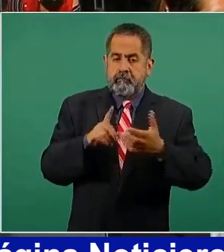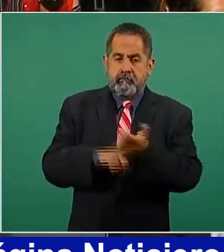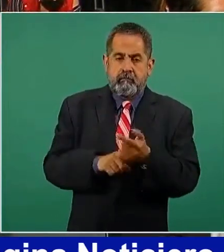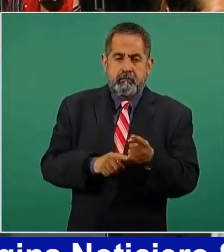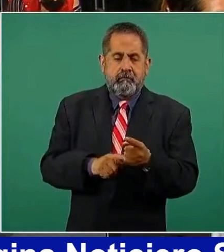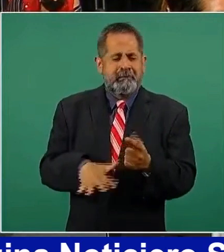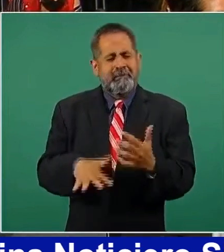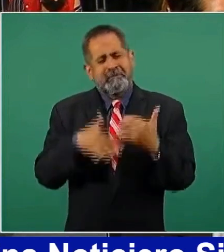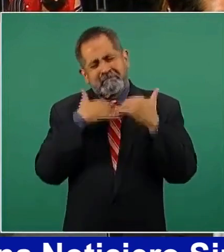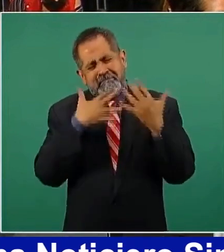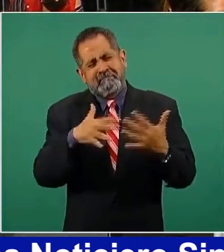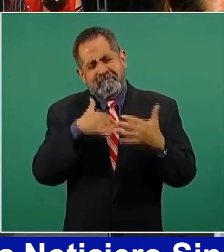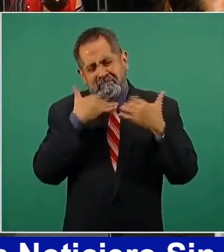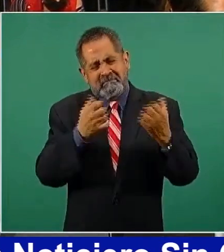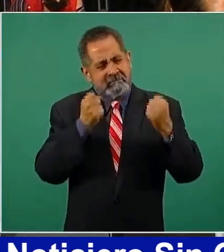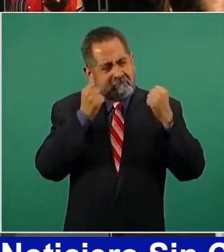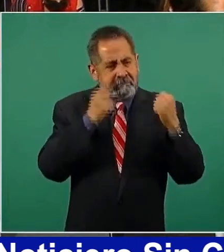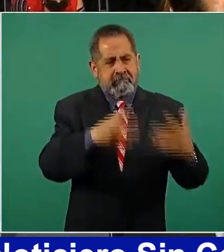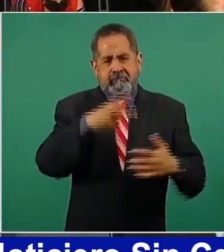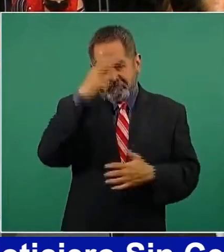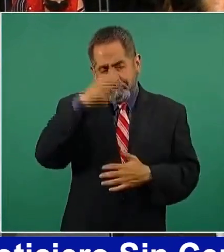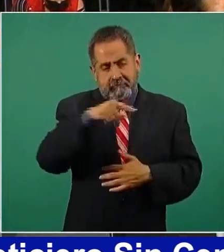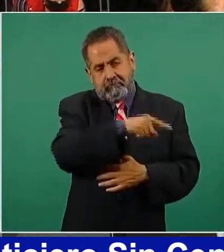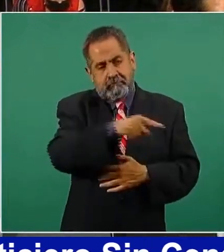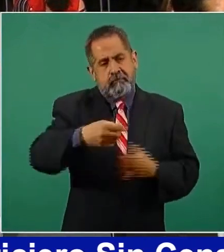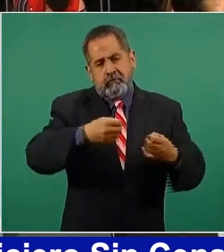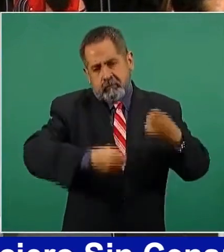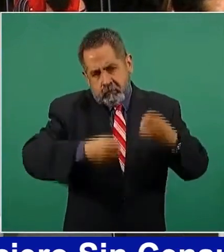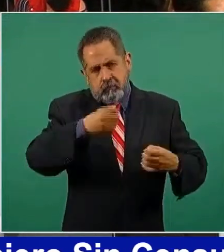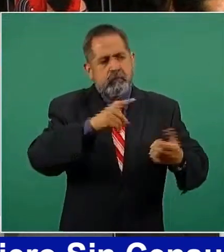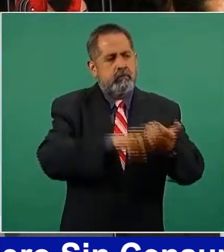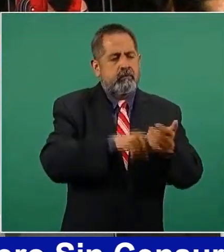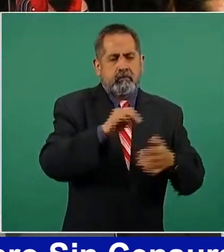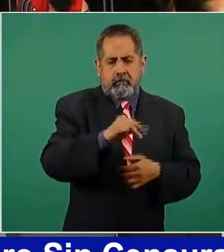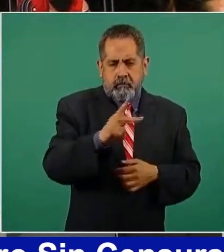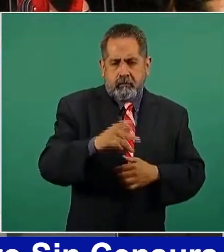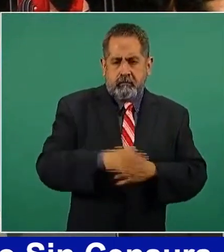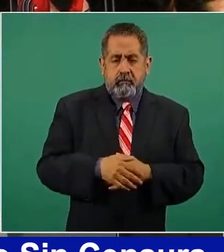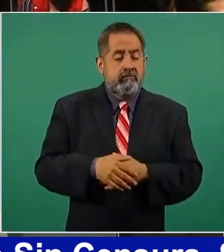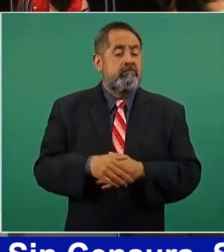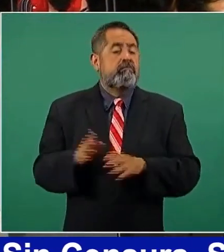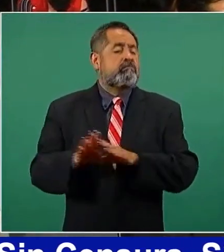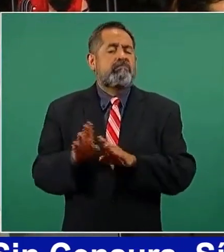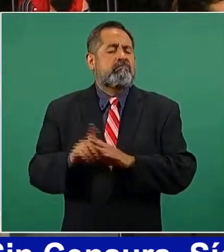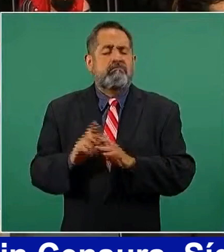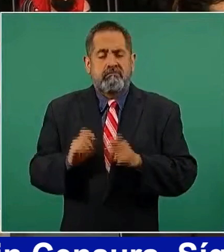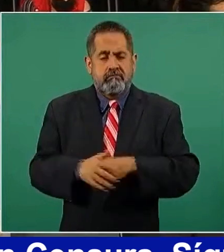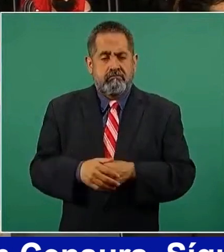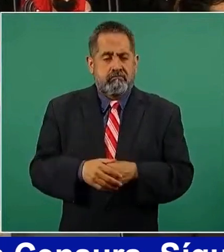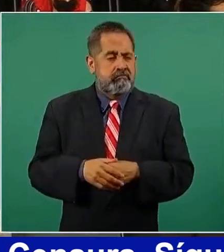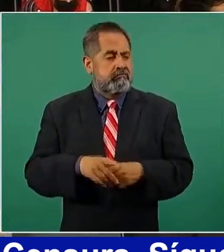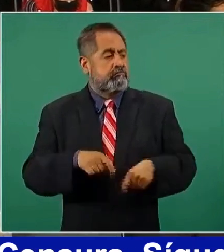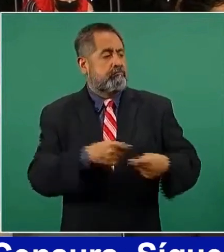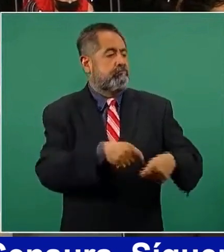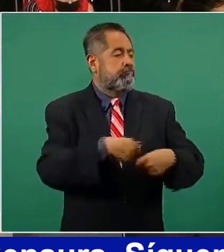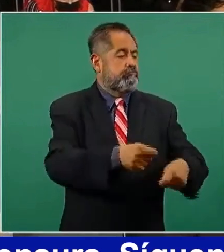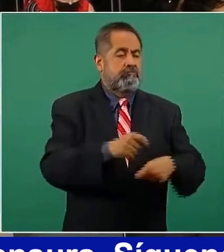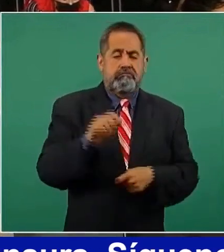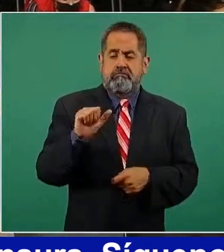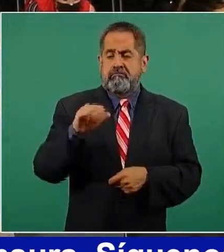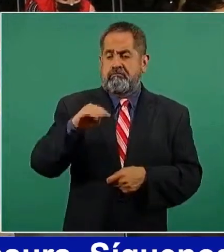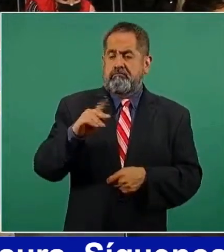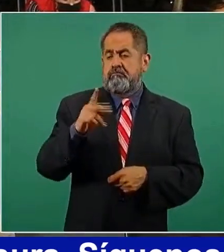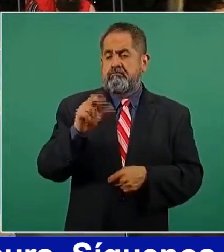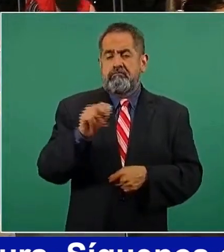gran corrupción que se genera en México. ¿Cómo? Repartiendo a diestra y siniestra amparos para que